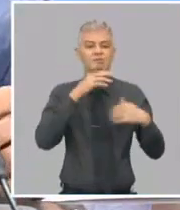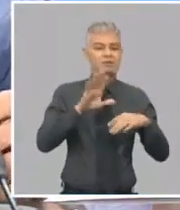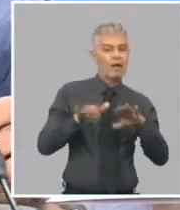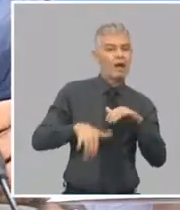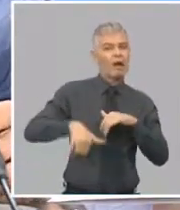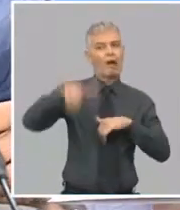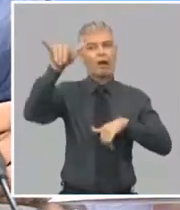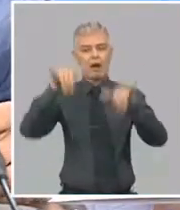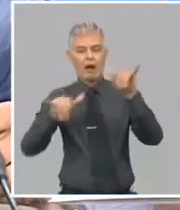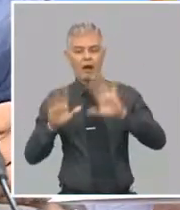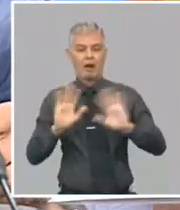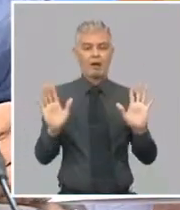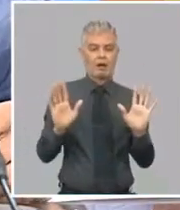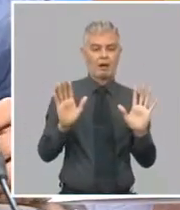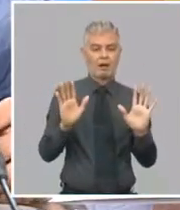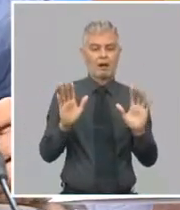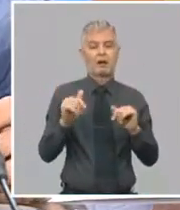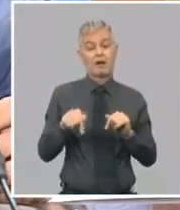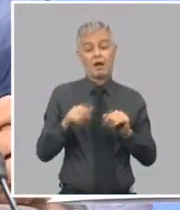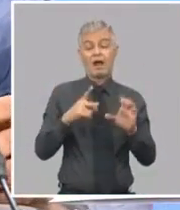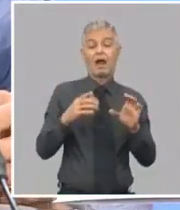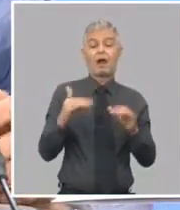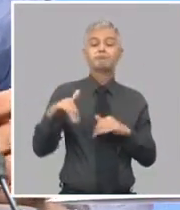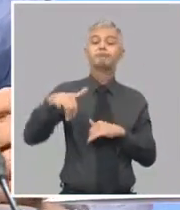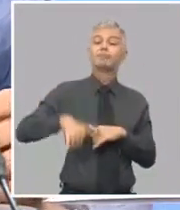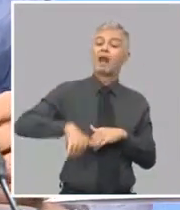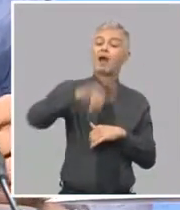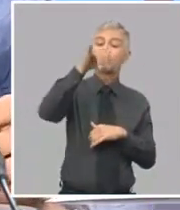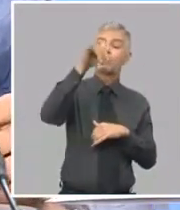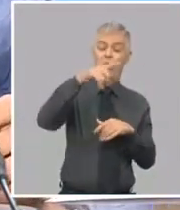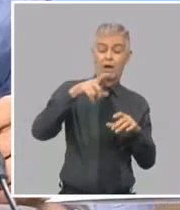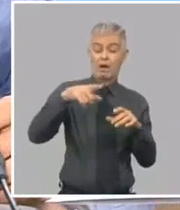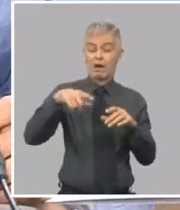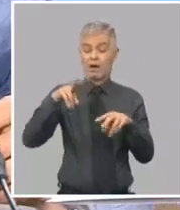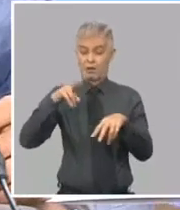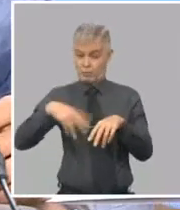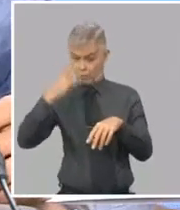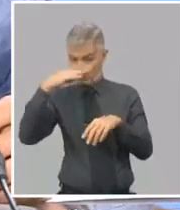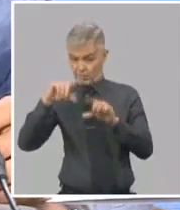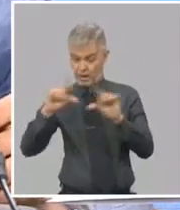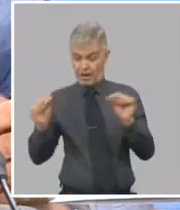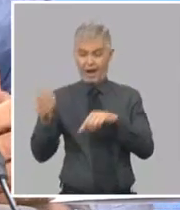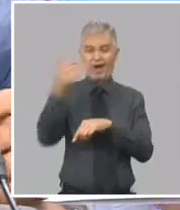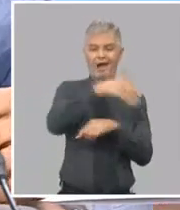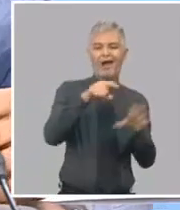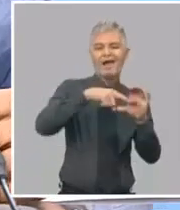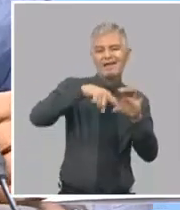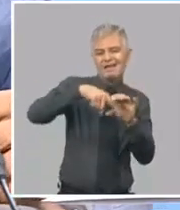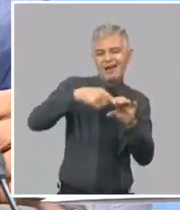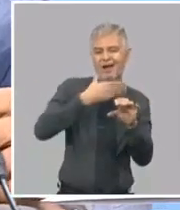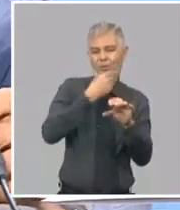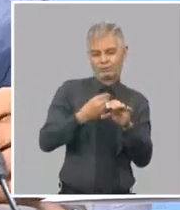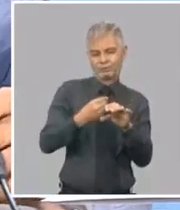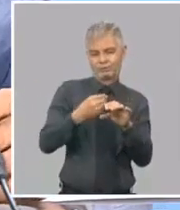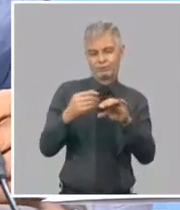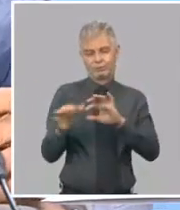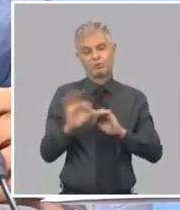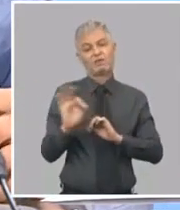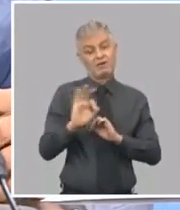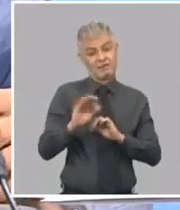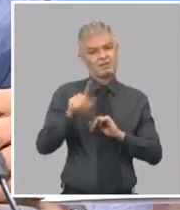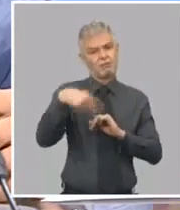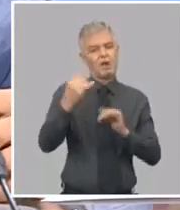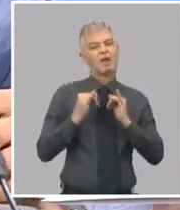se reiniciara el servicio de nueva gerona pero otros servicios a otras provincias se restablecerá se informará oportunamente pues todavía